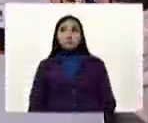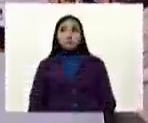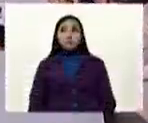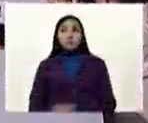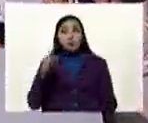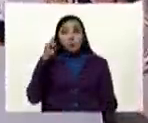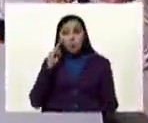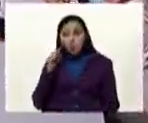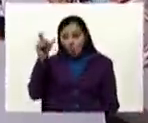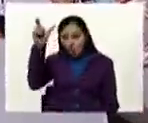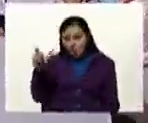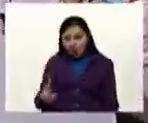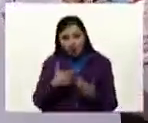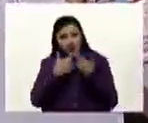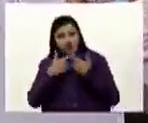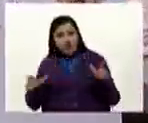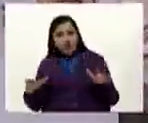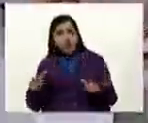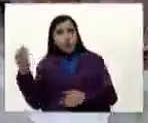Bolívar, Bolívar, Bolívar.